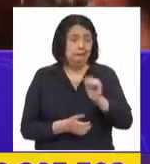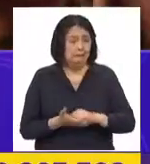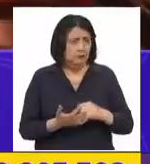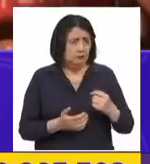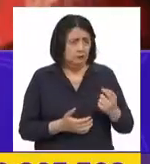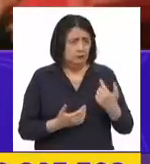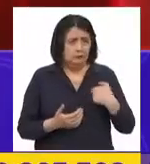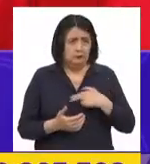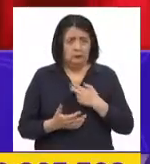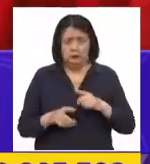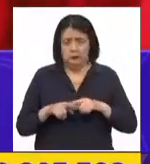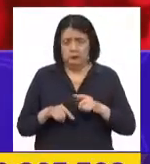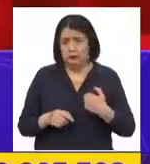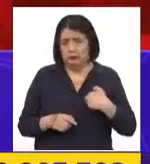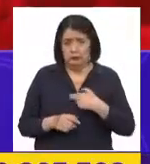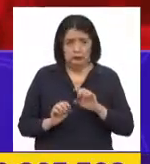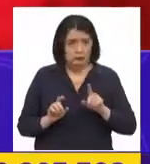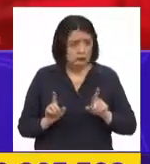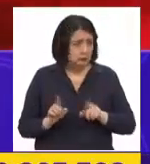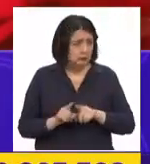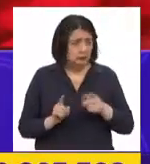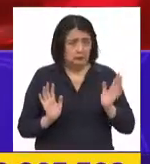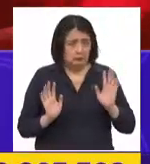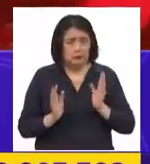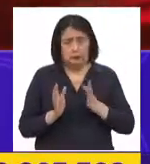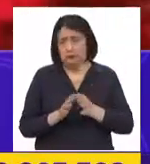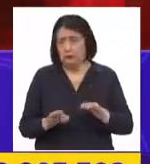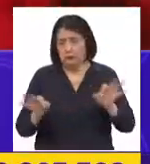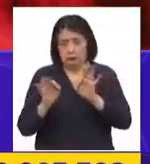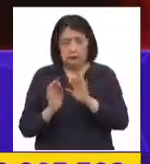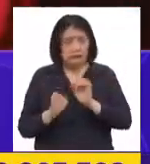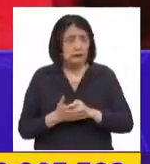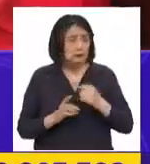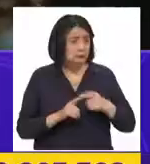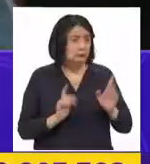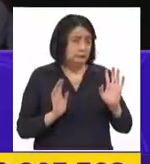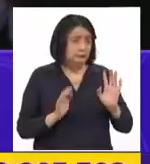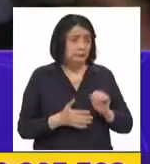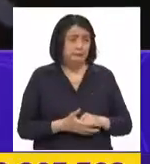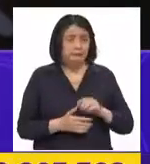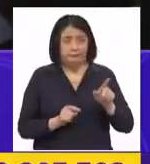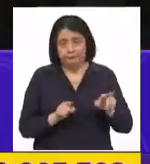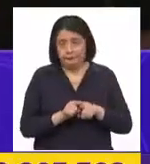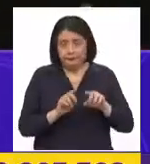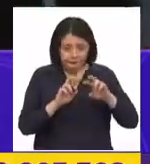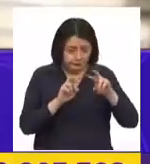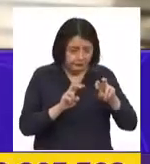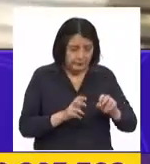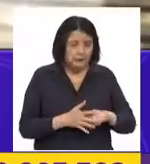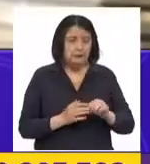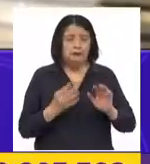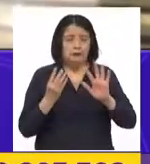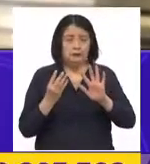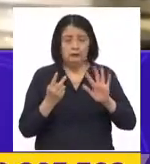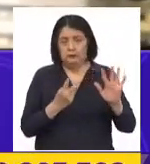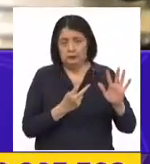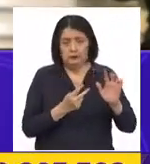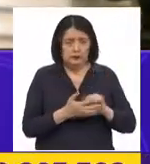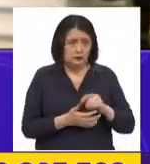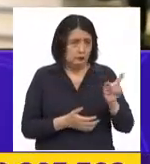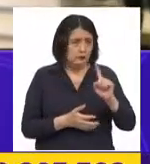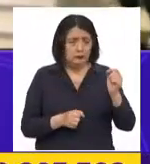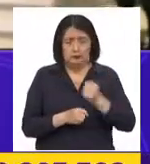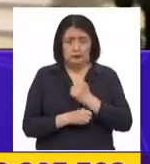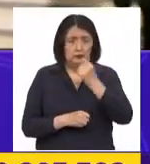Nosotros dependemos de nosotros mismos, Fátima, que es lo más importante, pero hay que hacer la tarea. Desde el 97 no